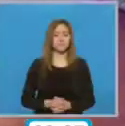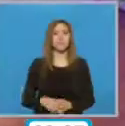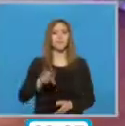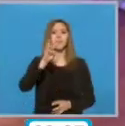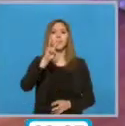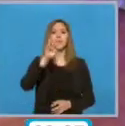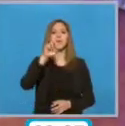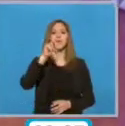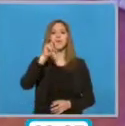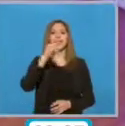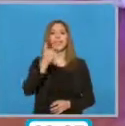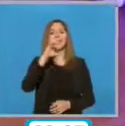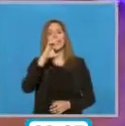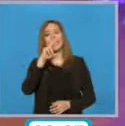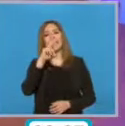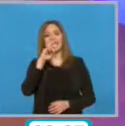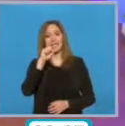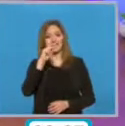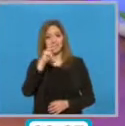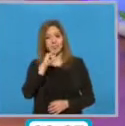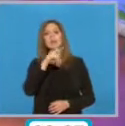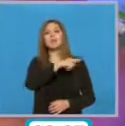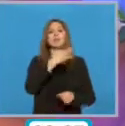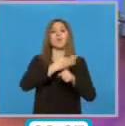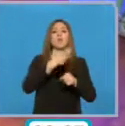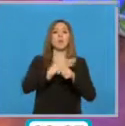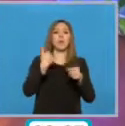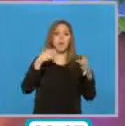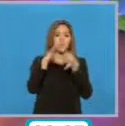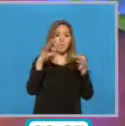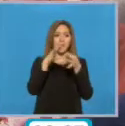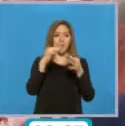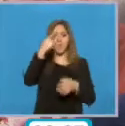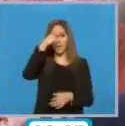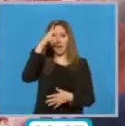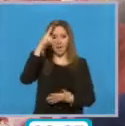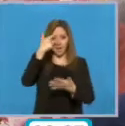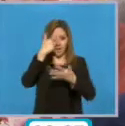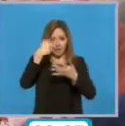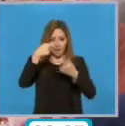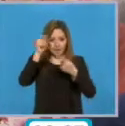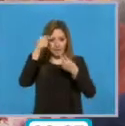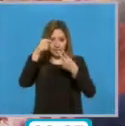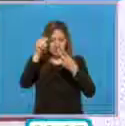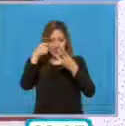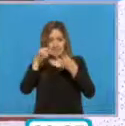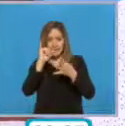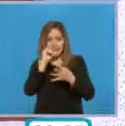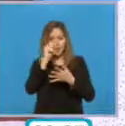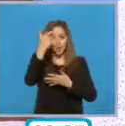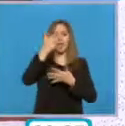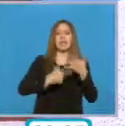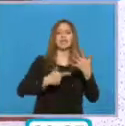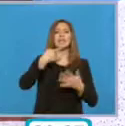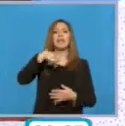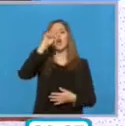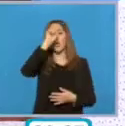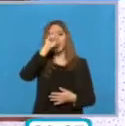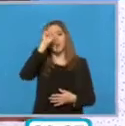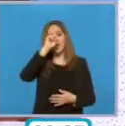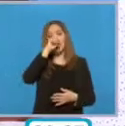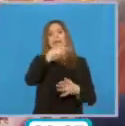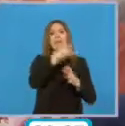Wendy Crespi nos acompaña en esta mañana ya con una lista para hacer check, para ver si nosotros estamos al día con estos tips y con